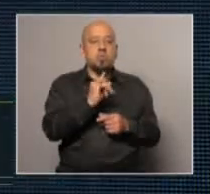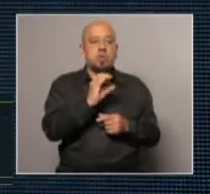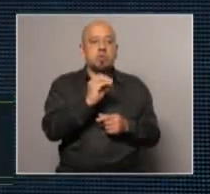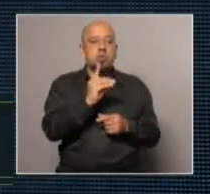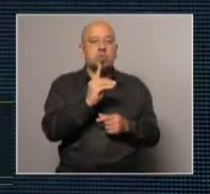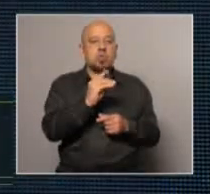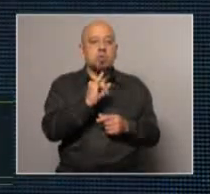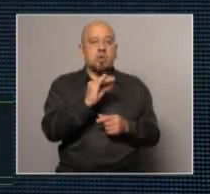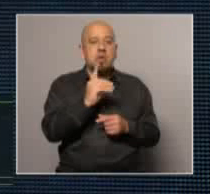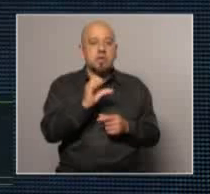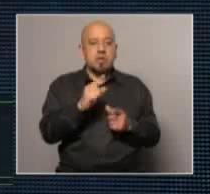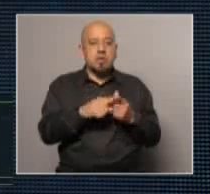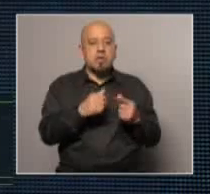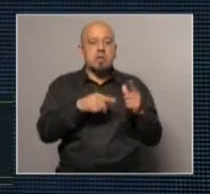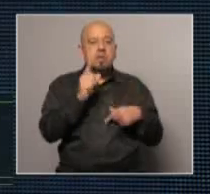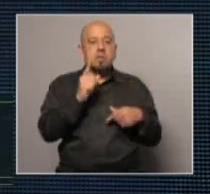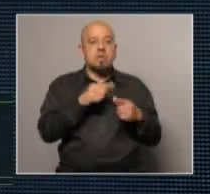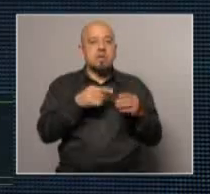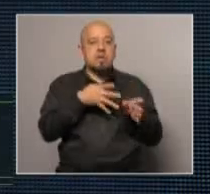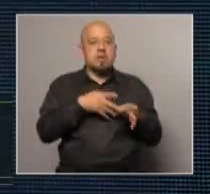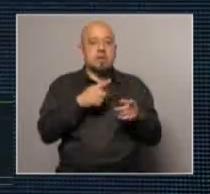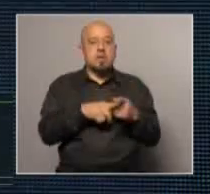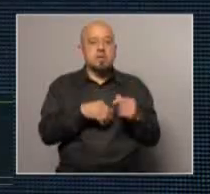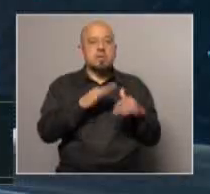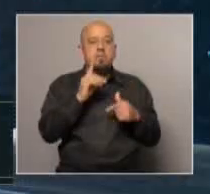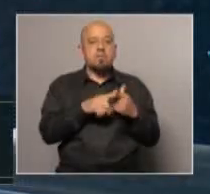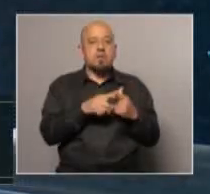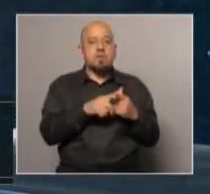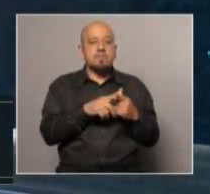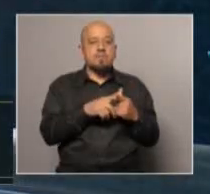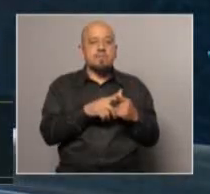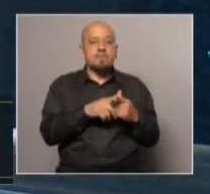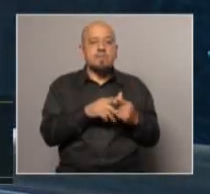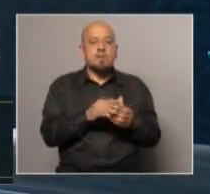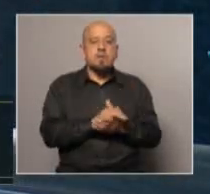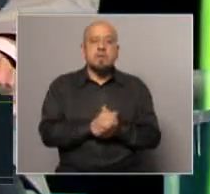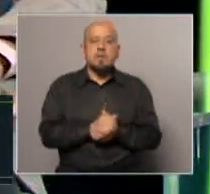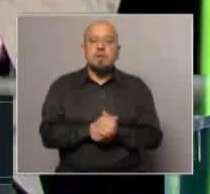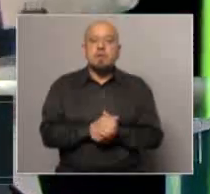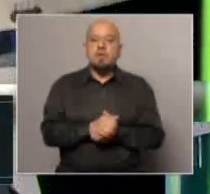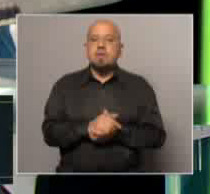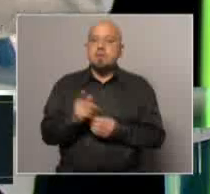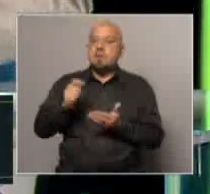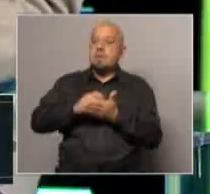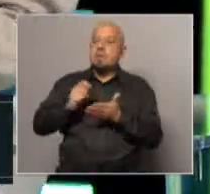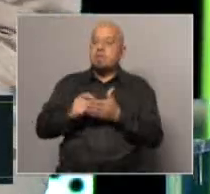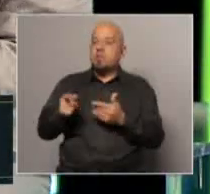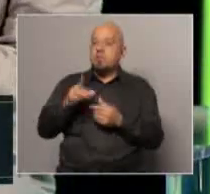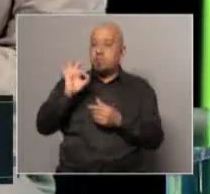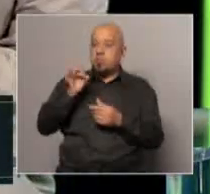60.000 personas por año, más que en la guerra de Vietnam, por ejemplo. Más que los accidentes de tránsito. Uh-huh. Guillermo, escribiste ahora en octubre en la revista